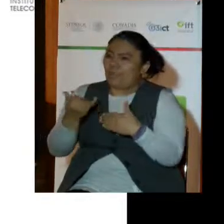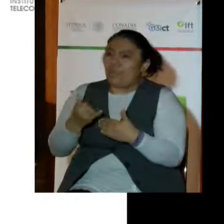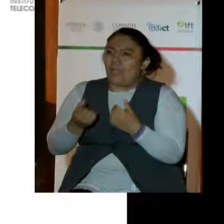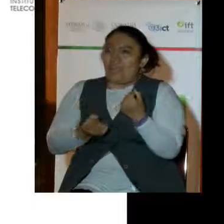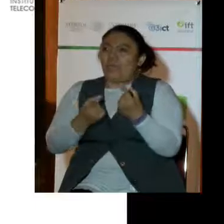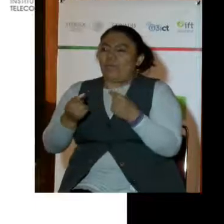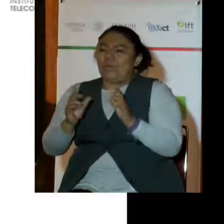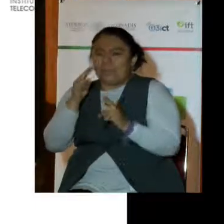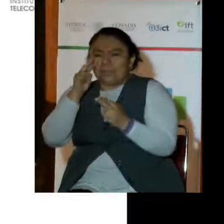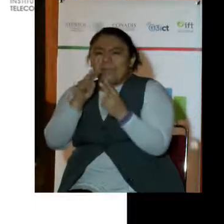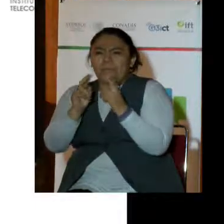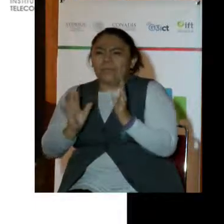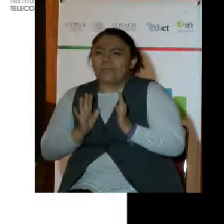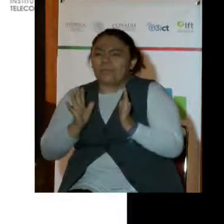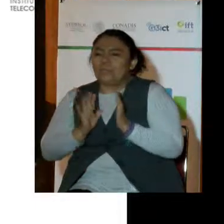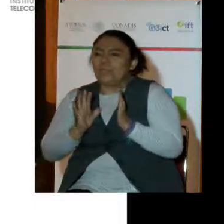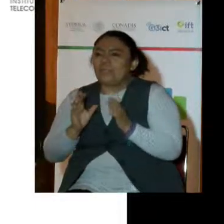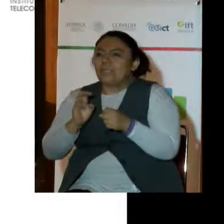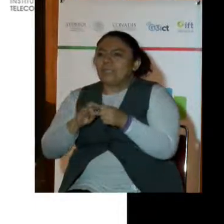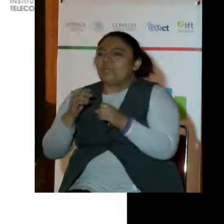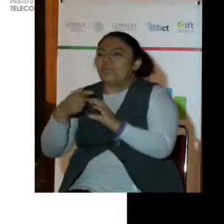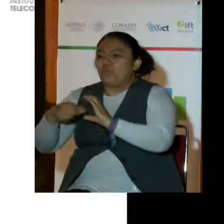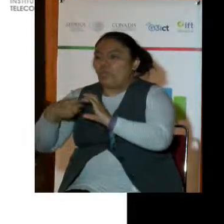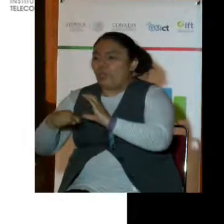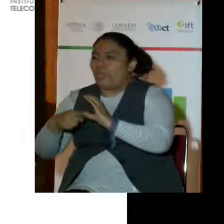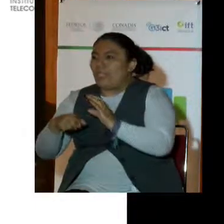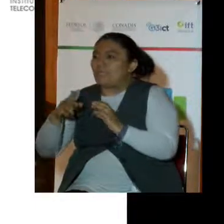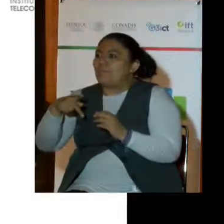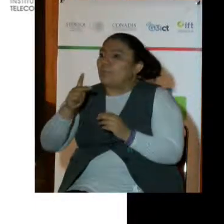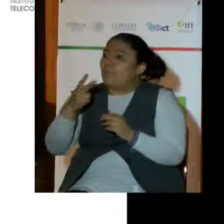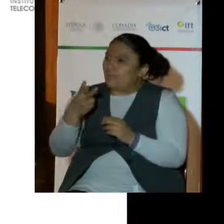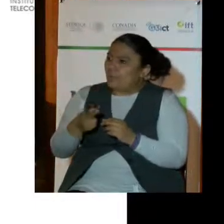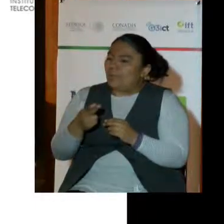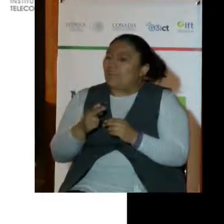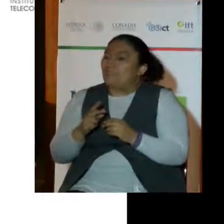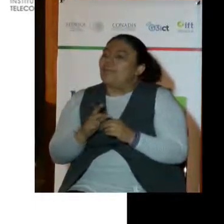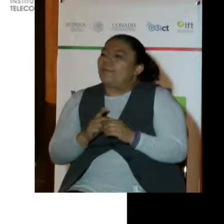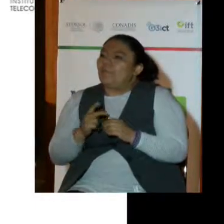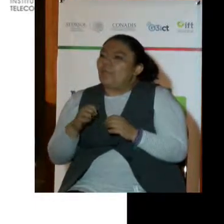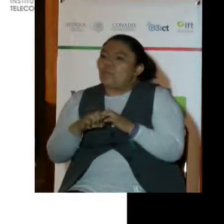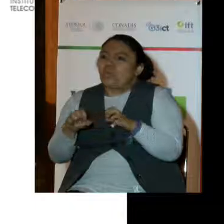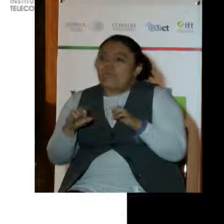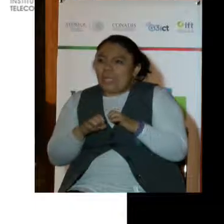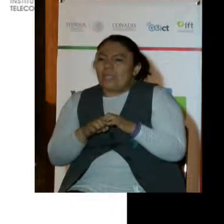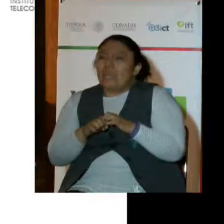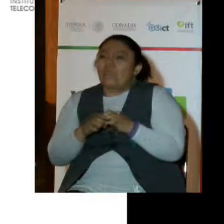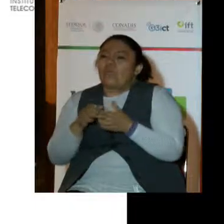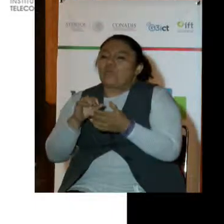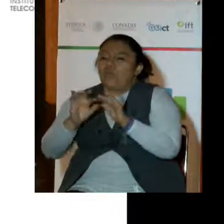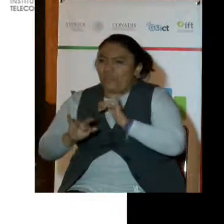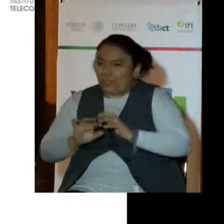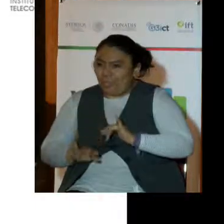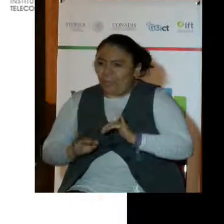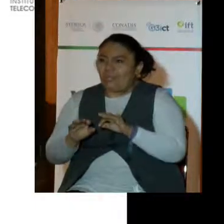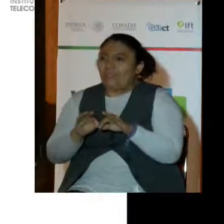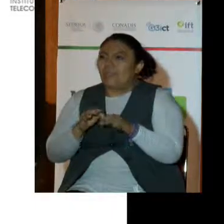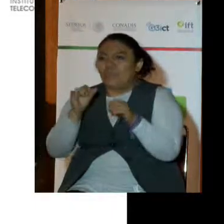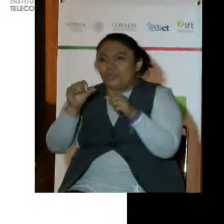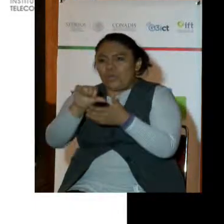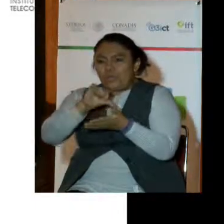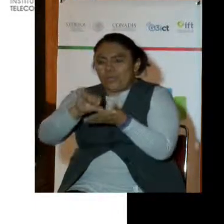algunas sorpresas en sus portales, pero ahora no solo es los portales, es los equipos, los contratos, los centros de